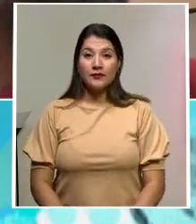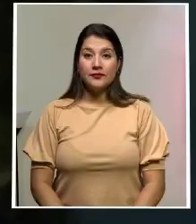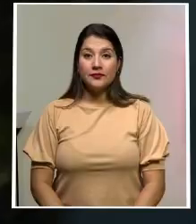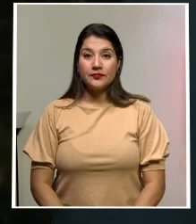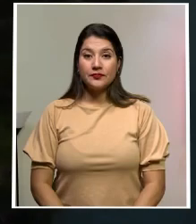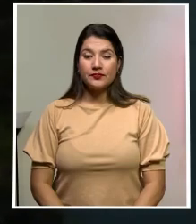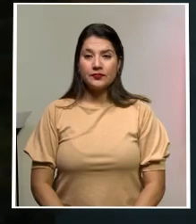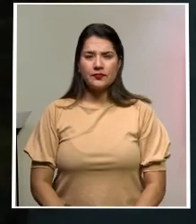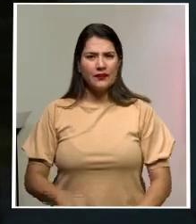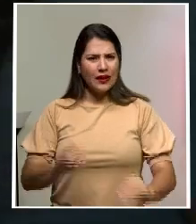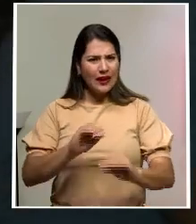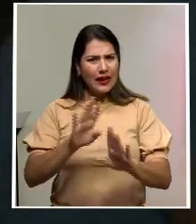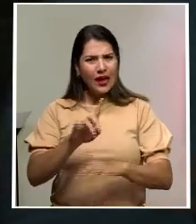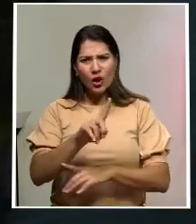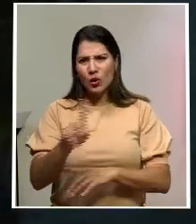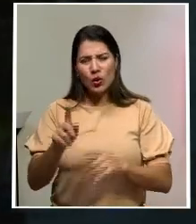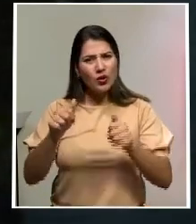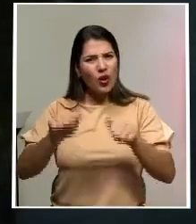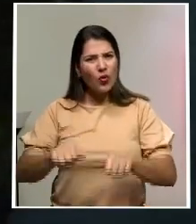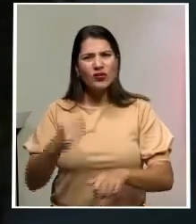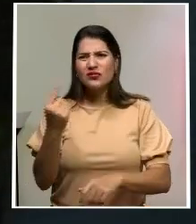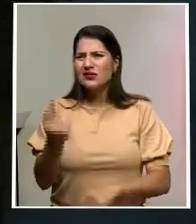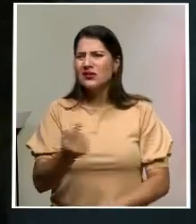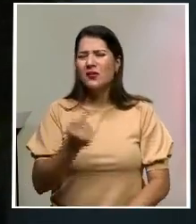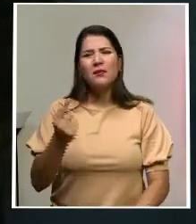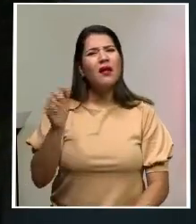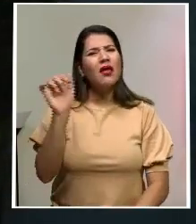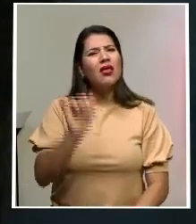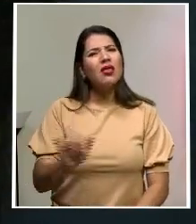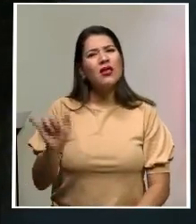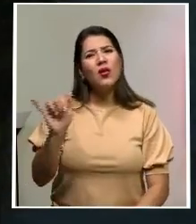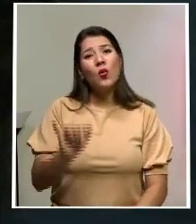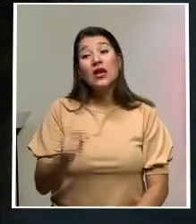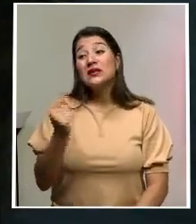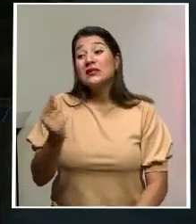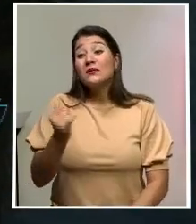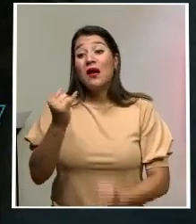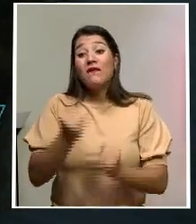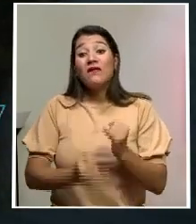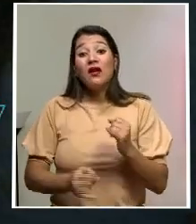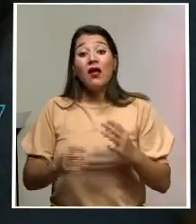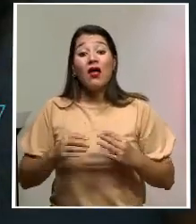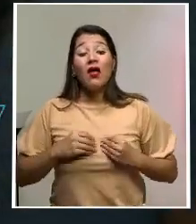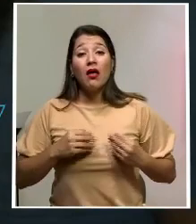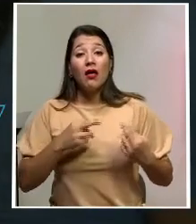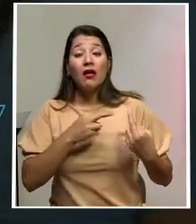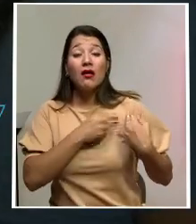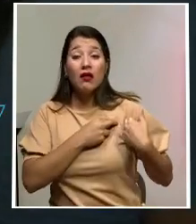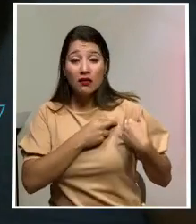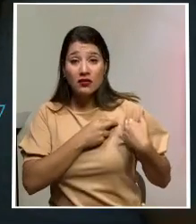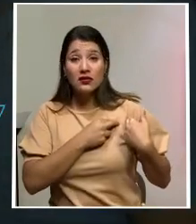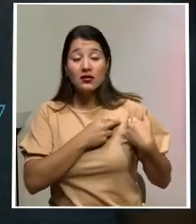Por supuesto que no, porque siempre es lo mismo, ¿verdad? El que tiene que pagar todo lo que,